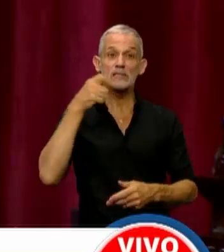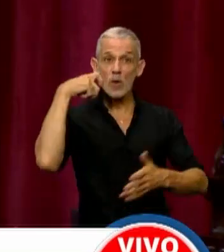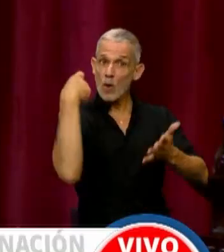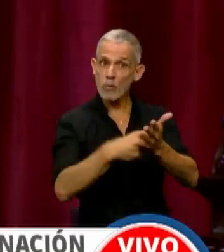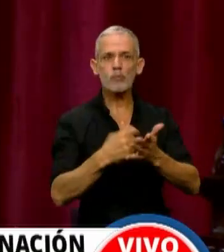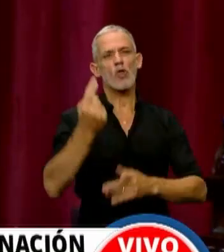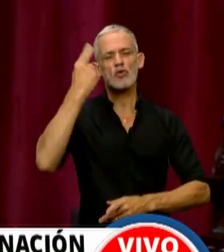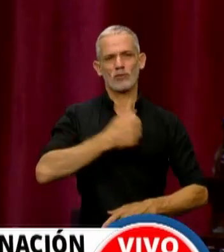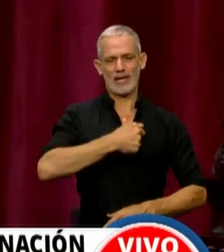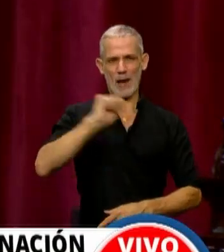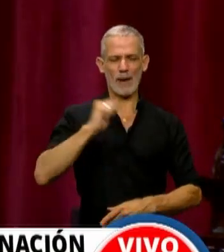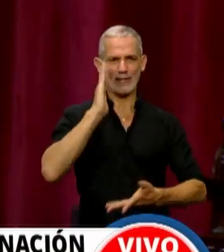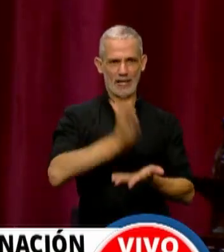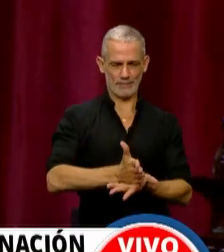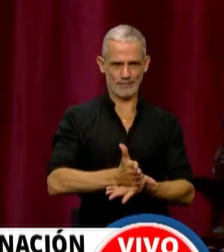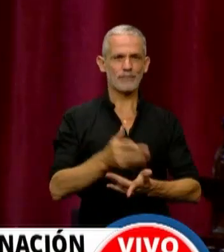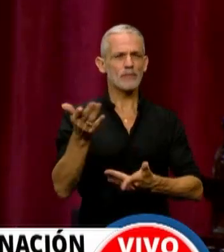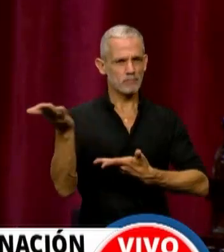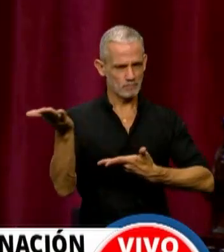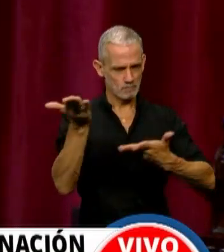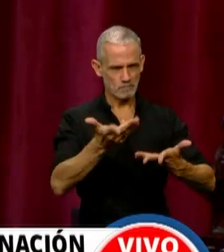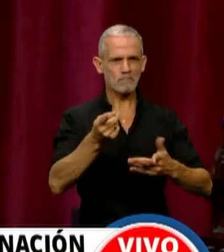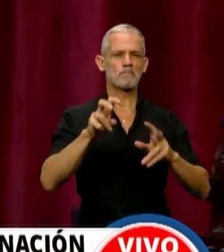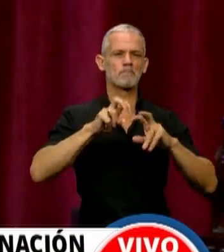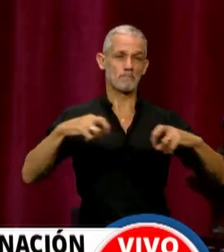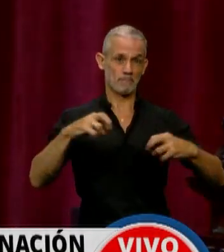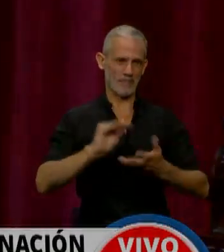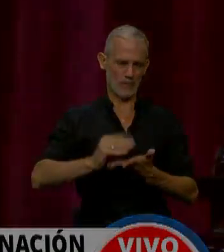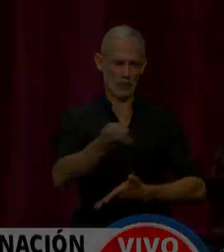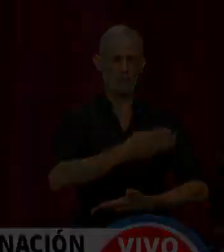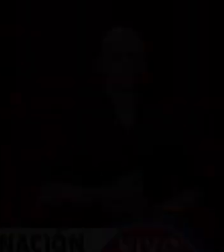hiciereis, Dios y la patria os lo demanden. Los invito a ocupar sus bancas.